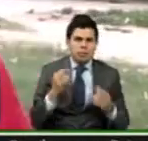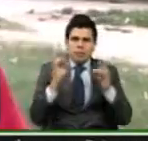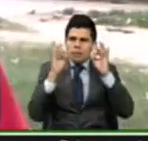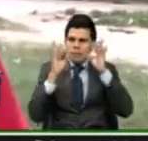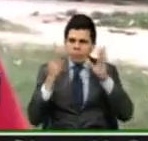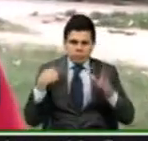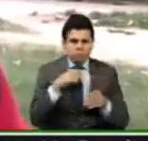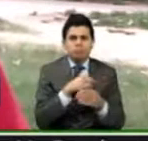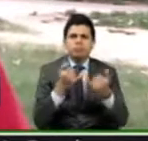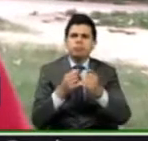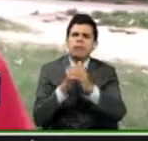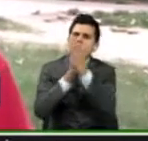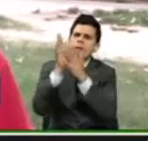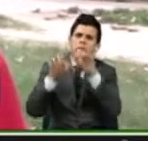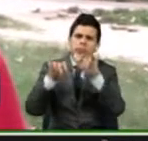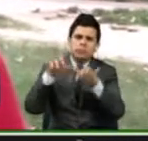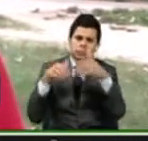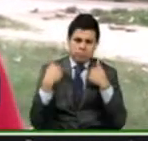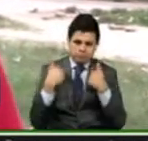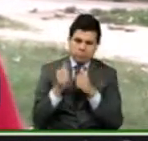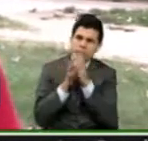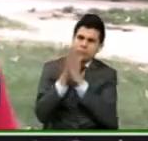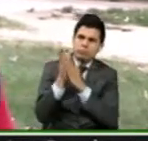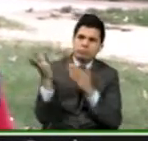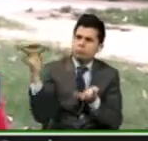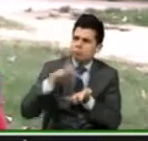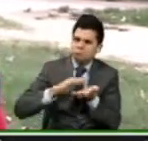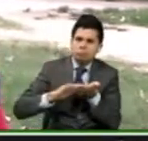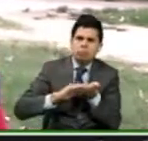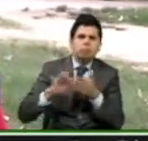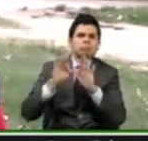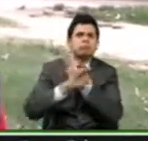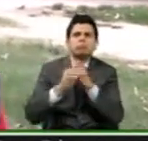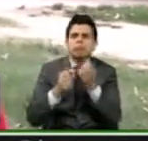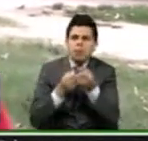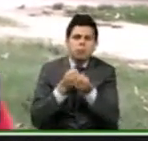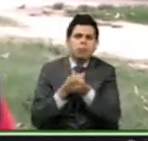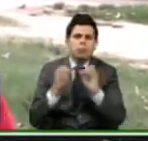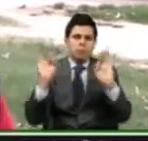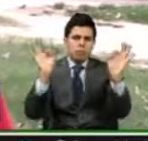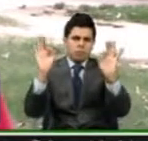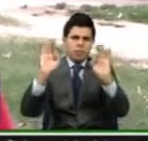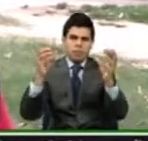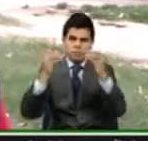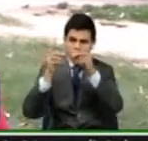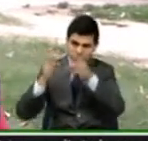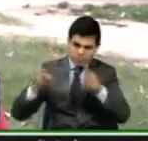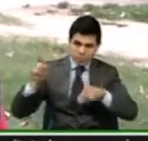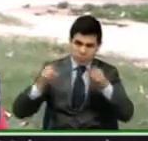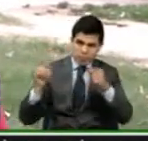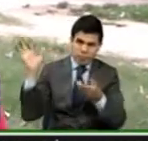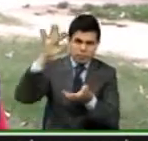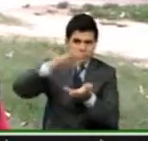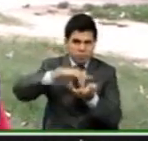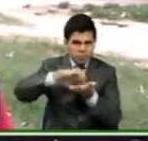ya hemos hecho la denuncia a la Secretaría de Salud y por acá no se ha visto nada, que haya un apoyo ni nada. Y llevamos las personas al puesto de